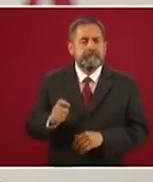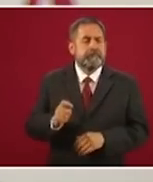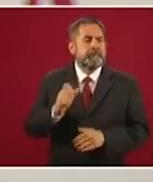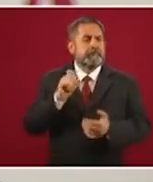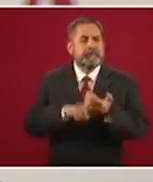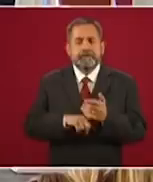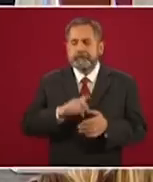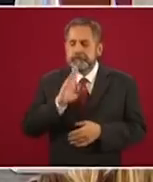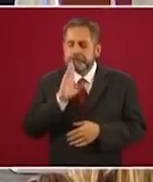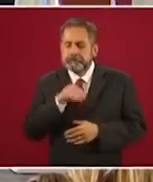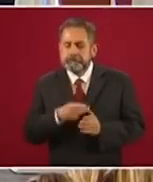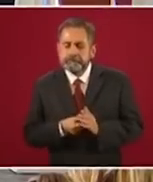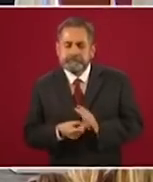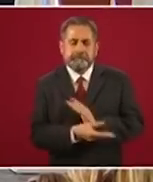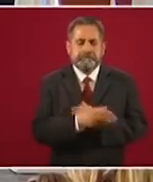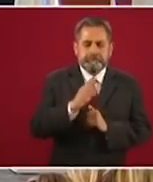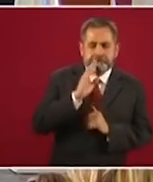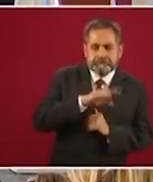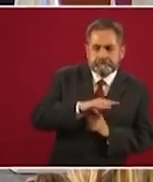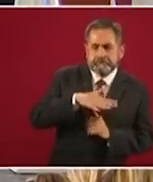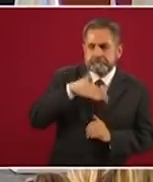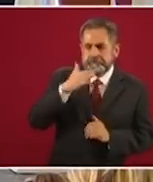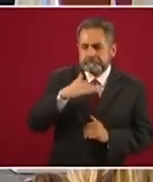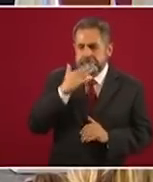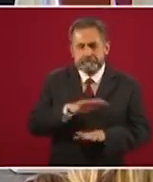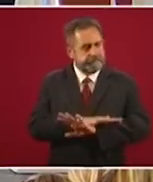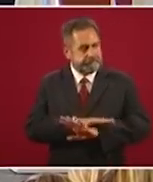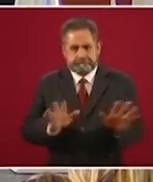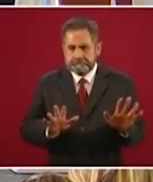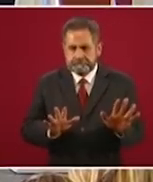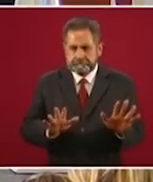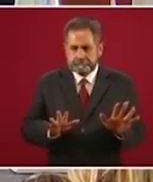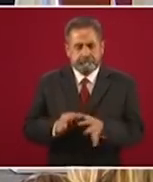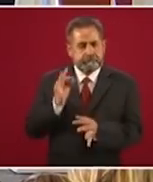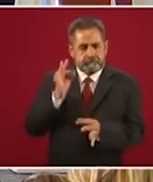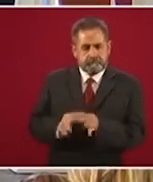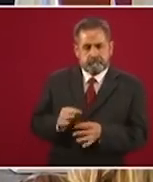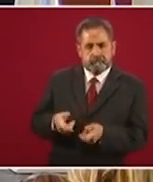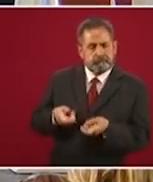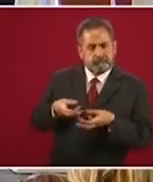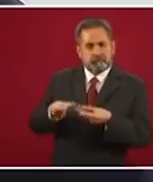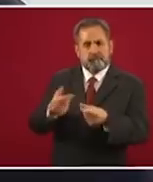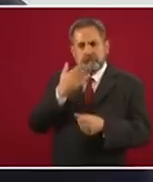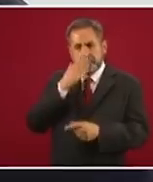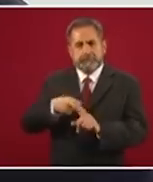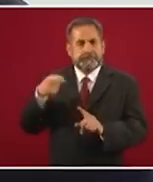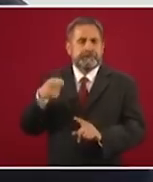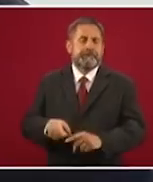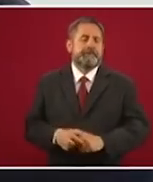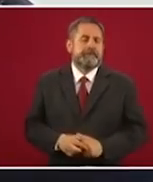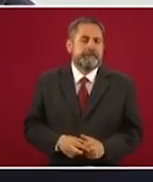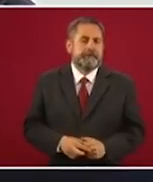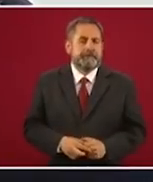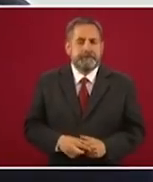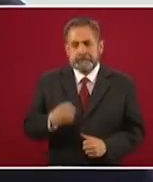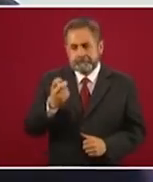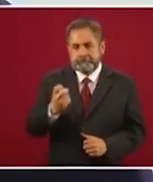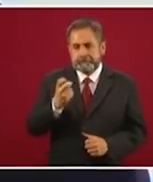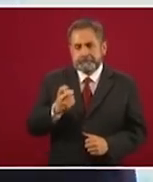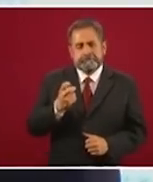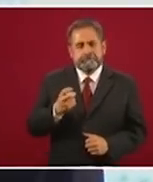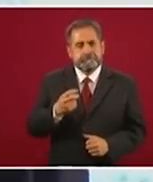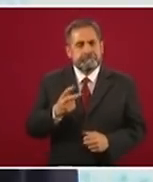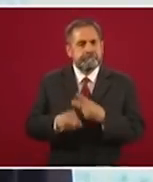cualquier malversación, a cualquier esquema de corrupción o de ineficiencia para poderlo usar bien. Entonces, así lo vamos a hacer